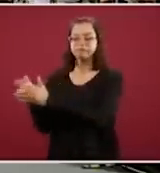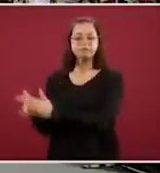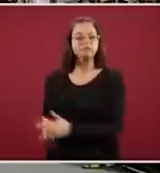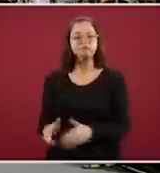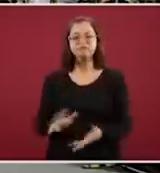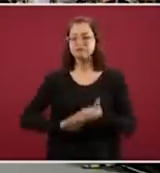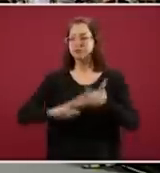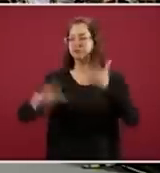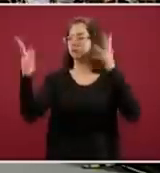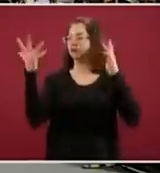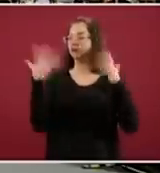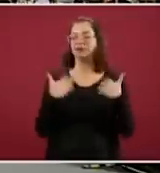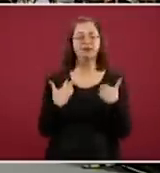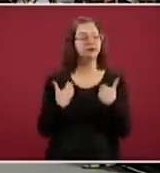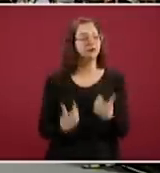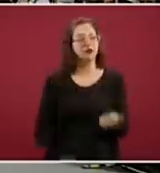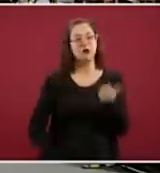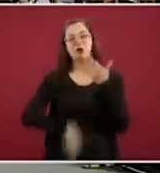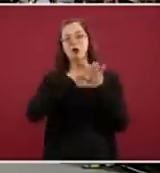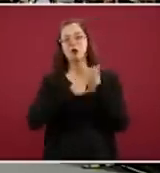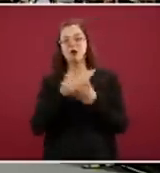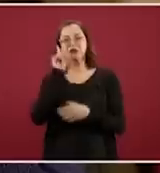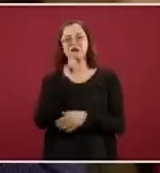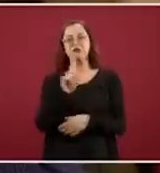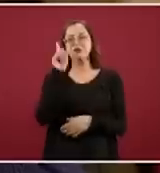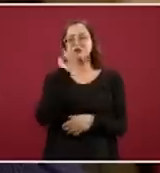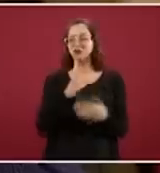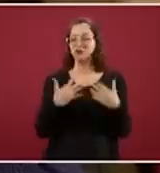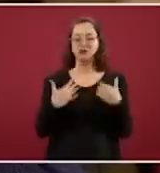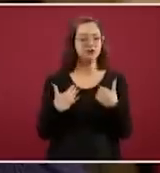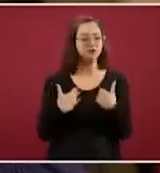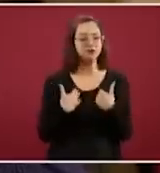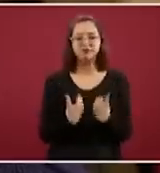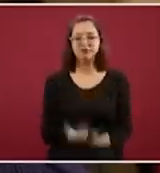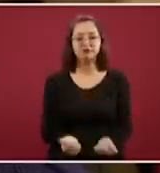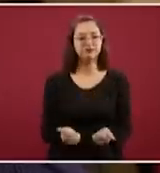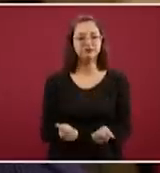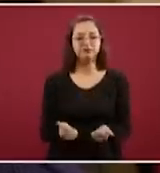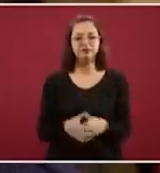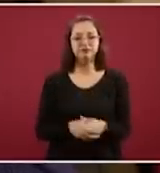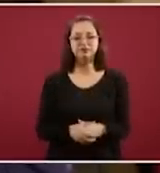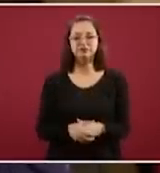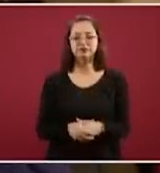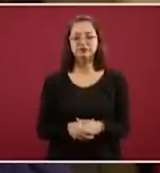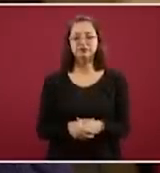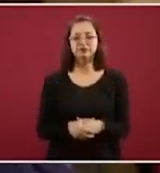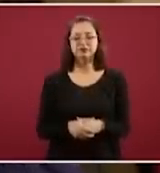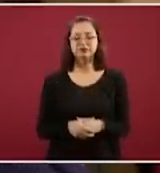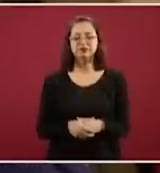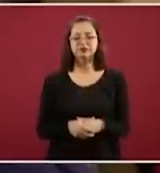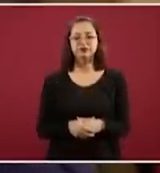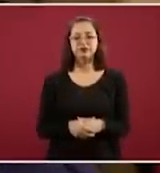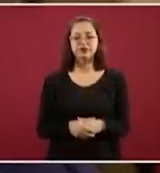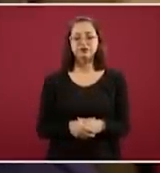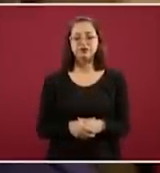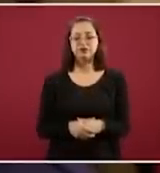entiendo esta violencia contra nosotras, menos en los centros